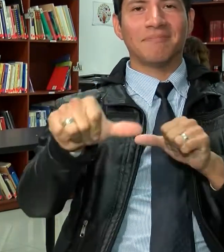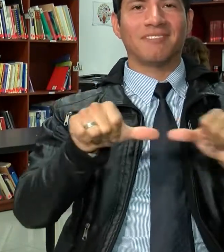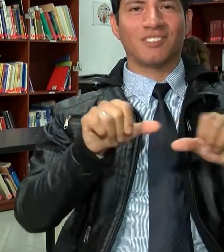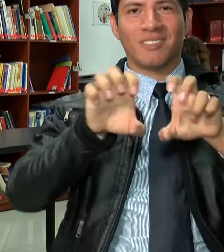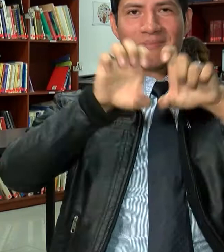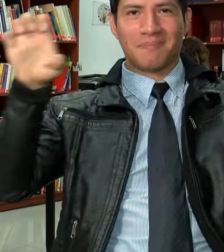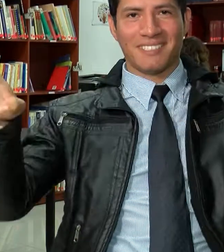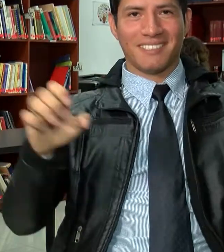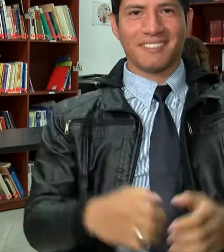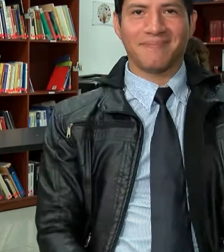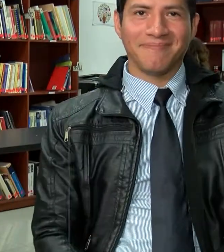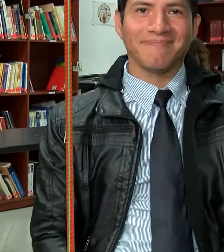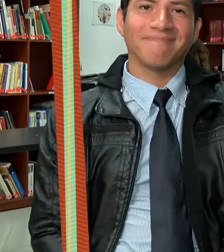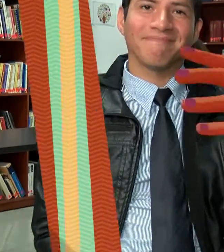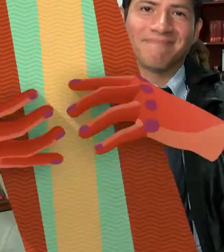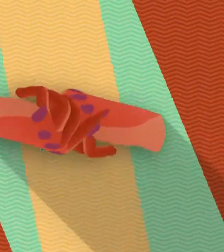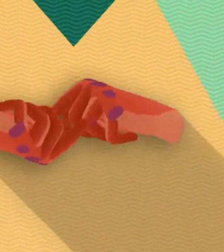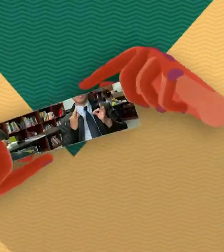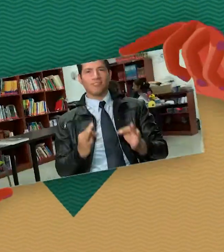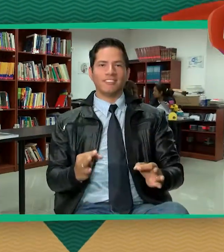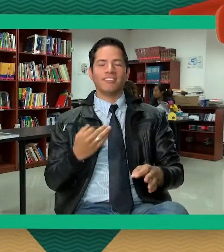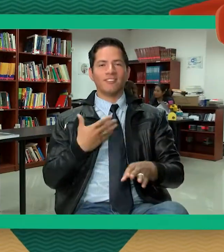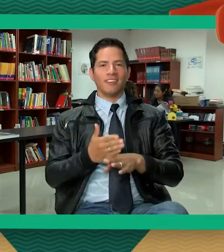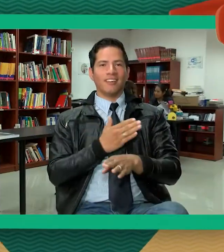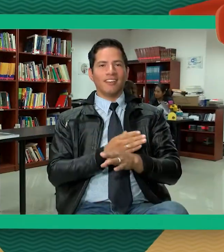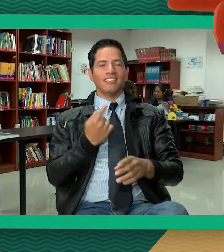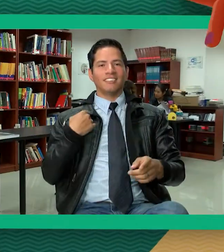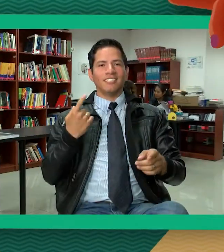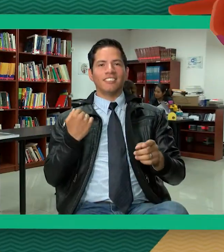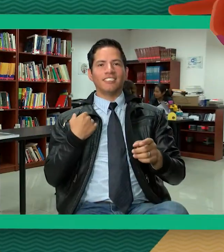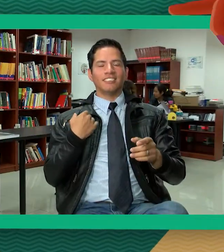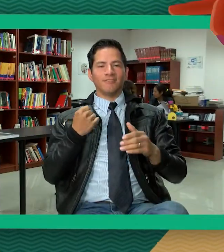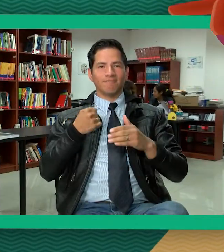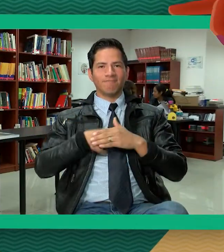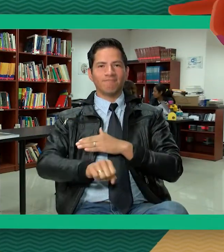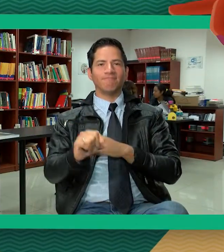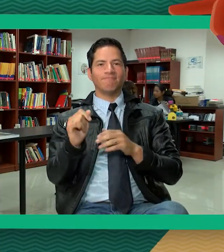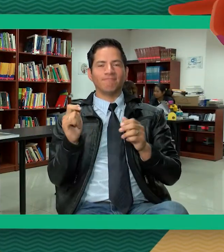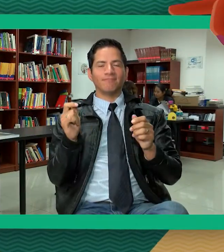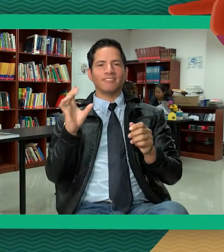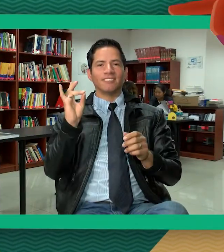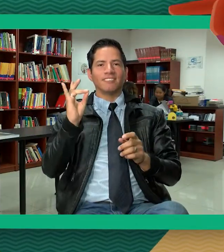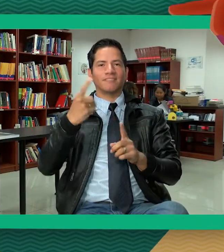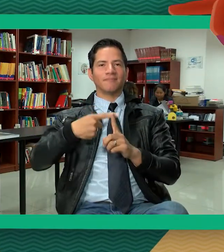carrera de administración de empresas. Yo nací de siete meses.